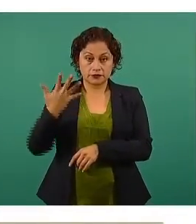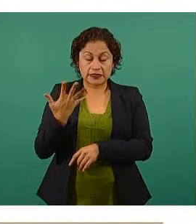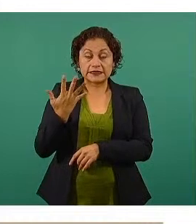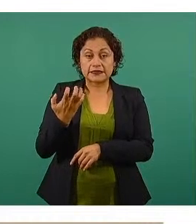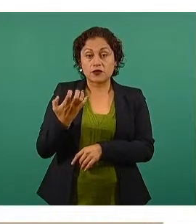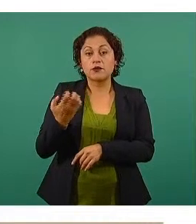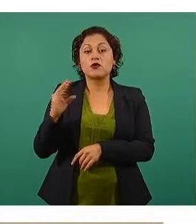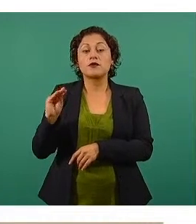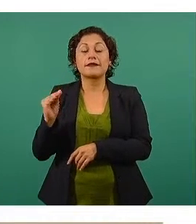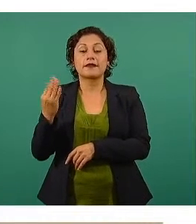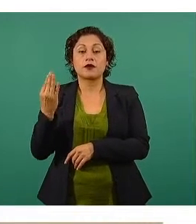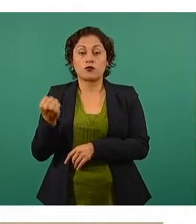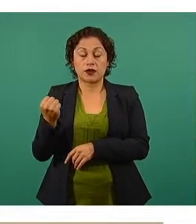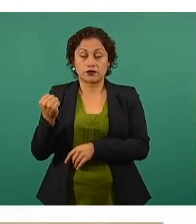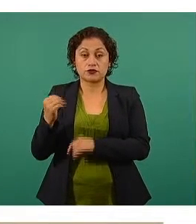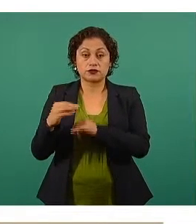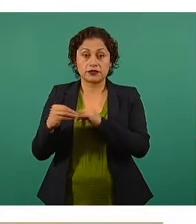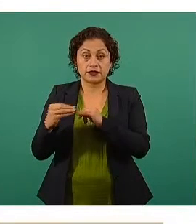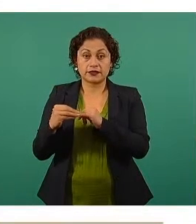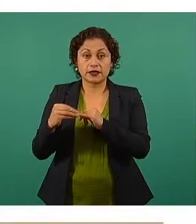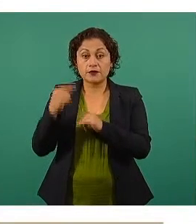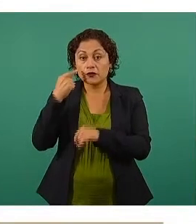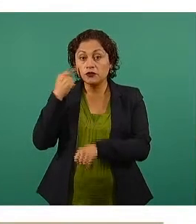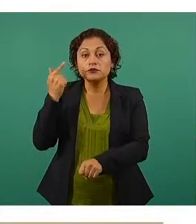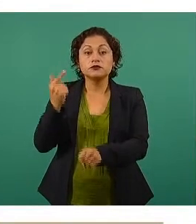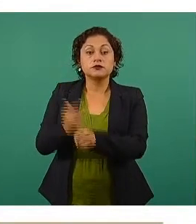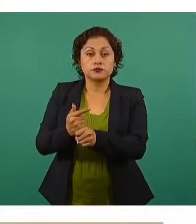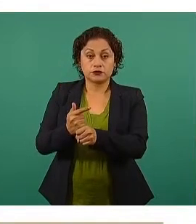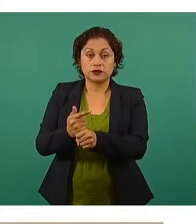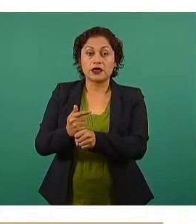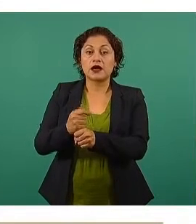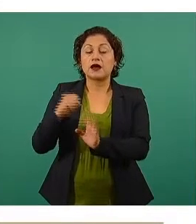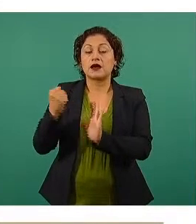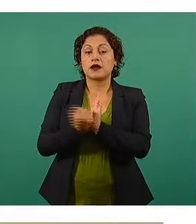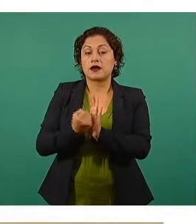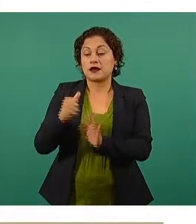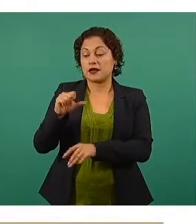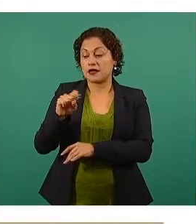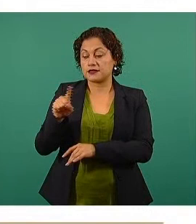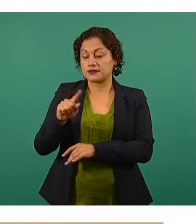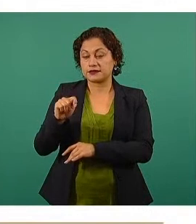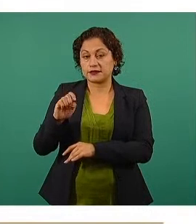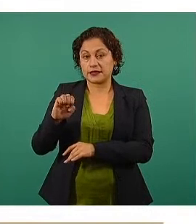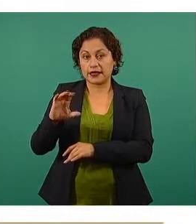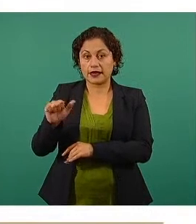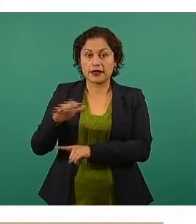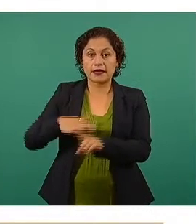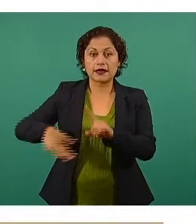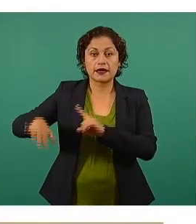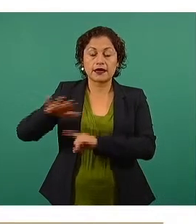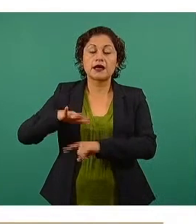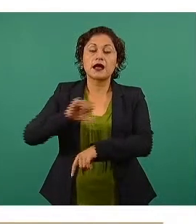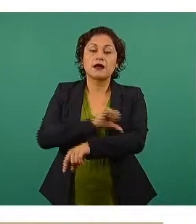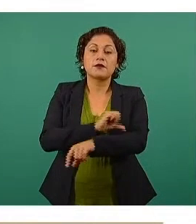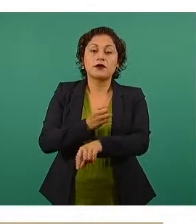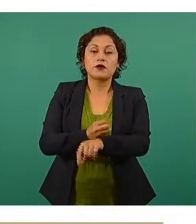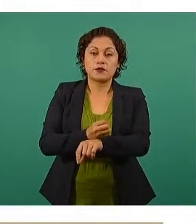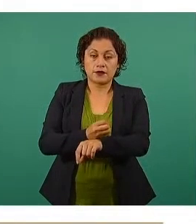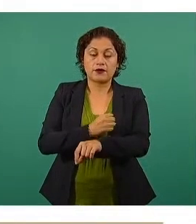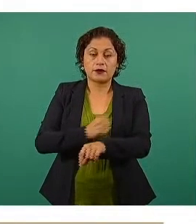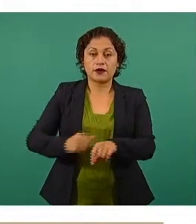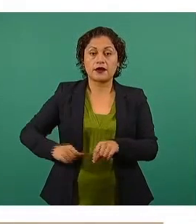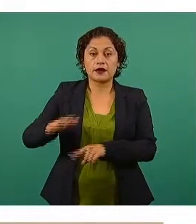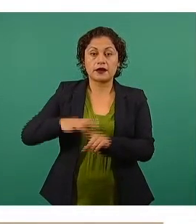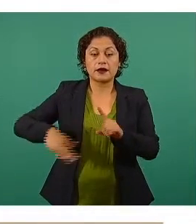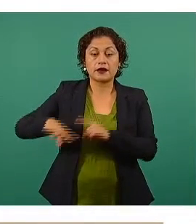94 centavos, lo encontramos en la estación de servicio Azteca Gas, en Álvaro Obregón, Ciudad de México, con 14 pesos